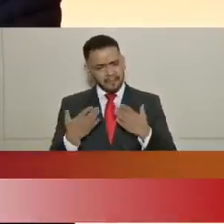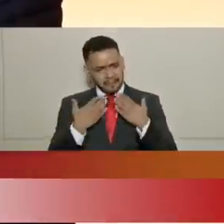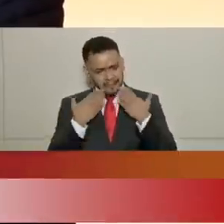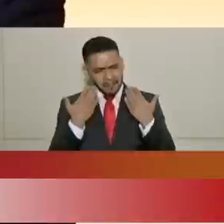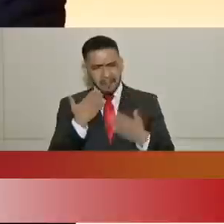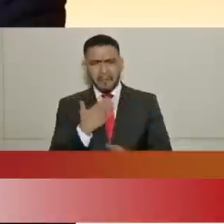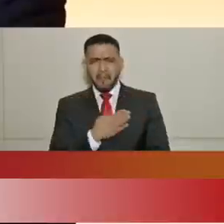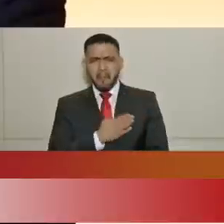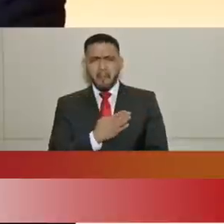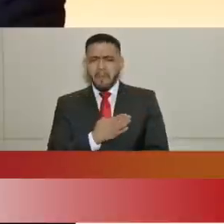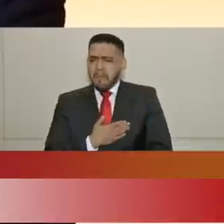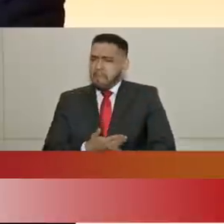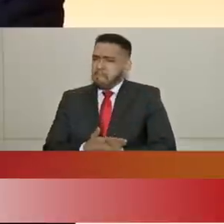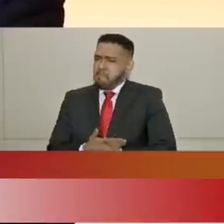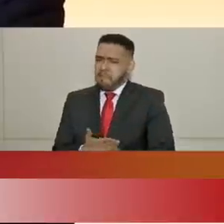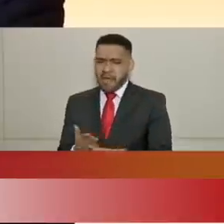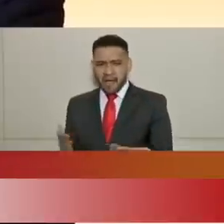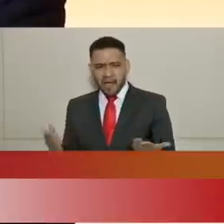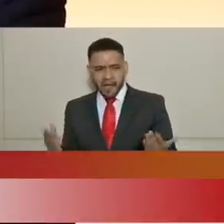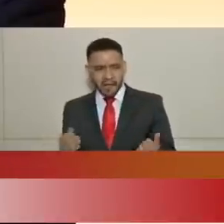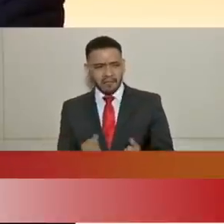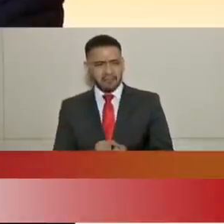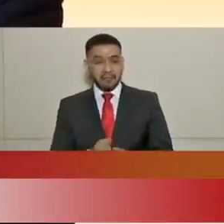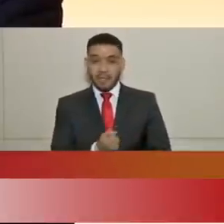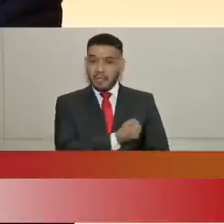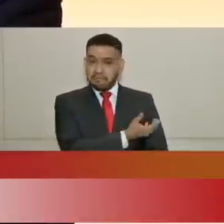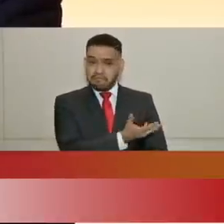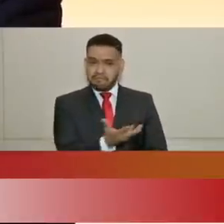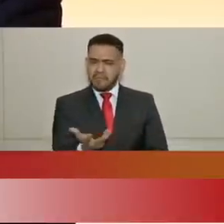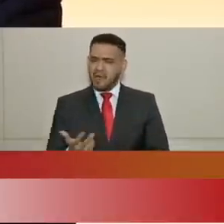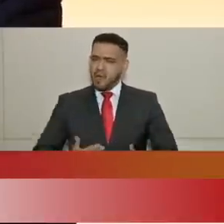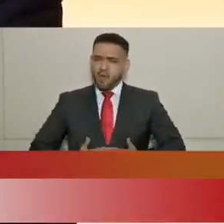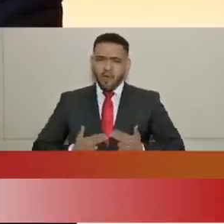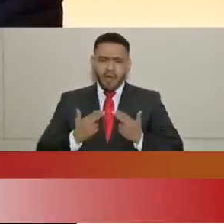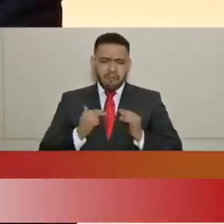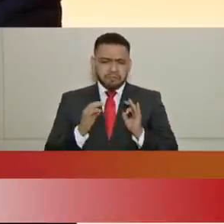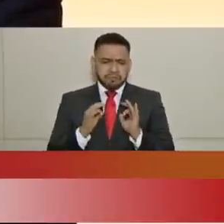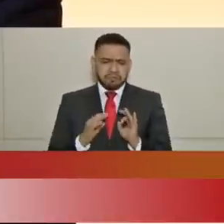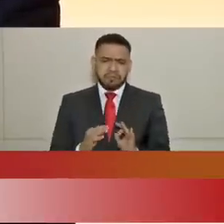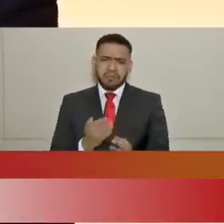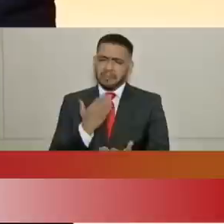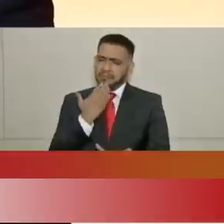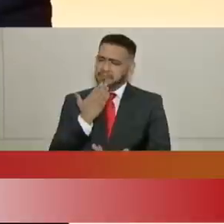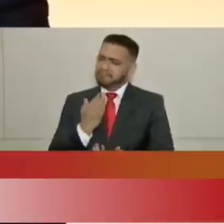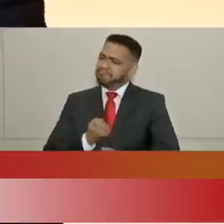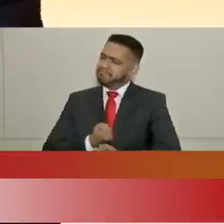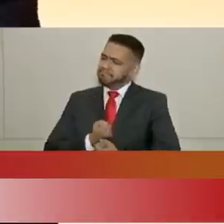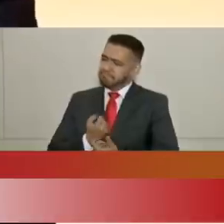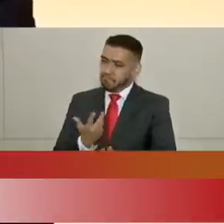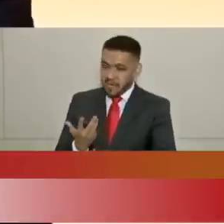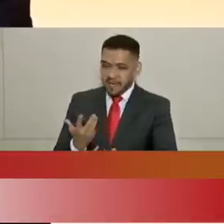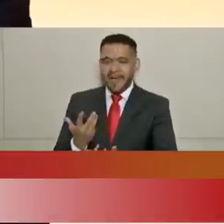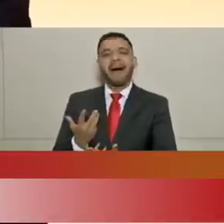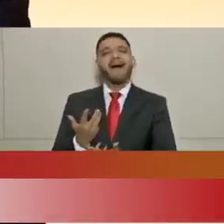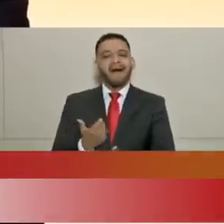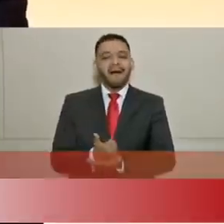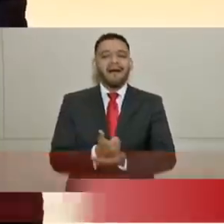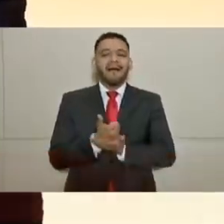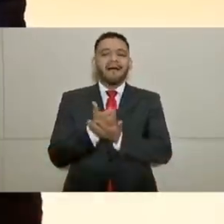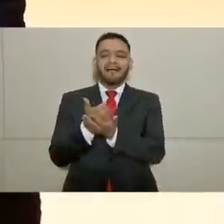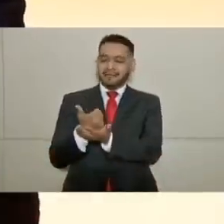por su humanismo, se permitió